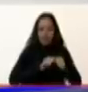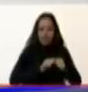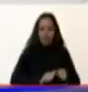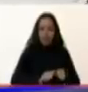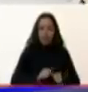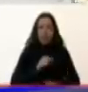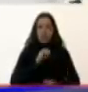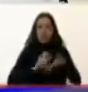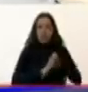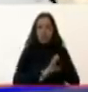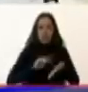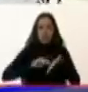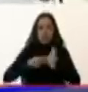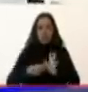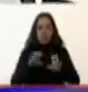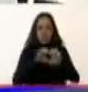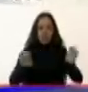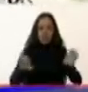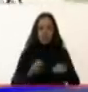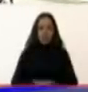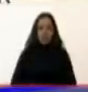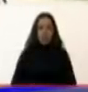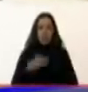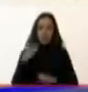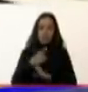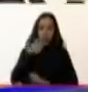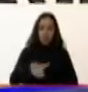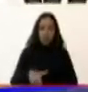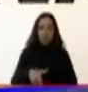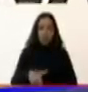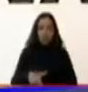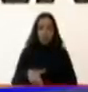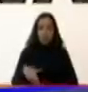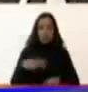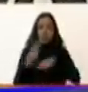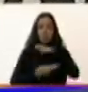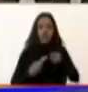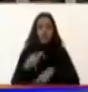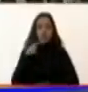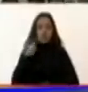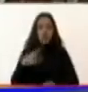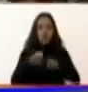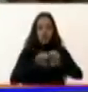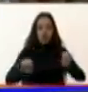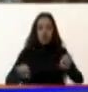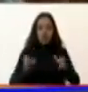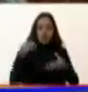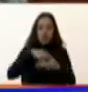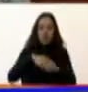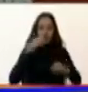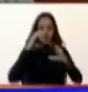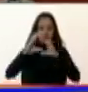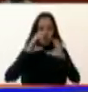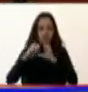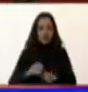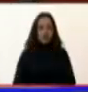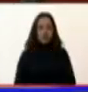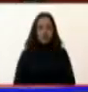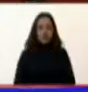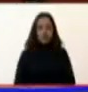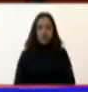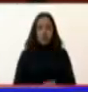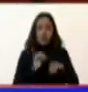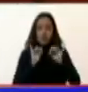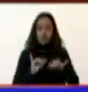de educación y que tenemos que ensayar hoy también una revolución pedagógica y educativa dentro de la comunicación. Por eso en